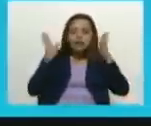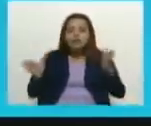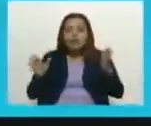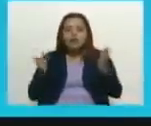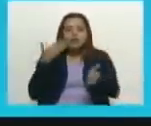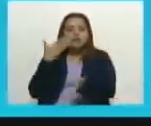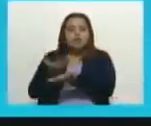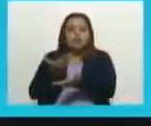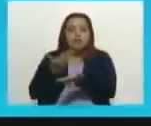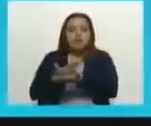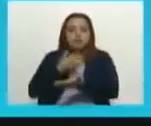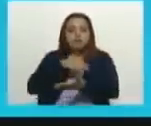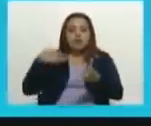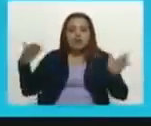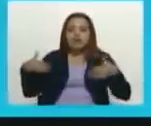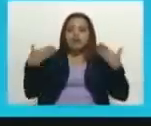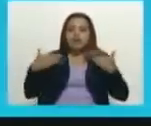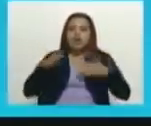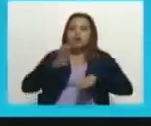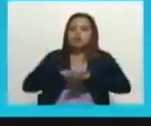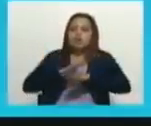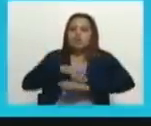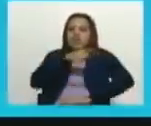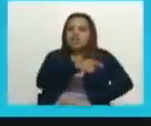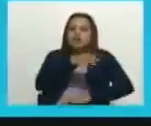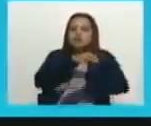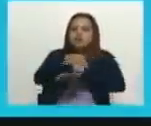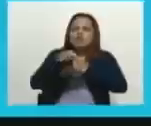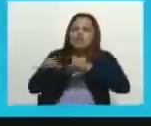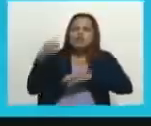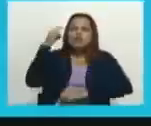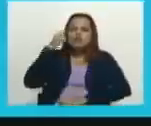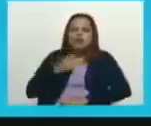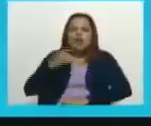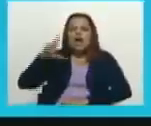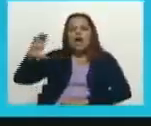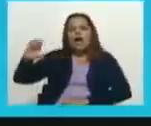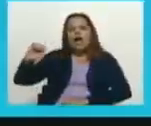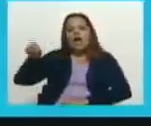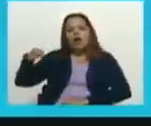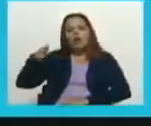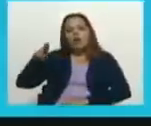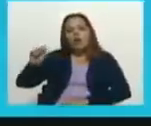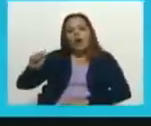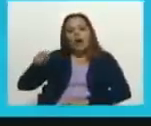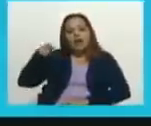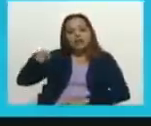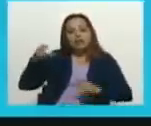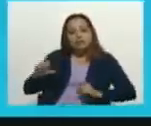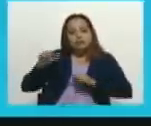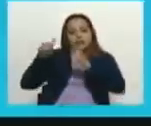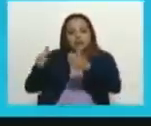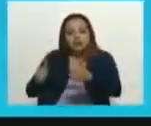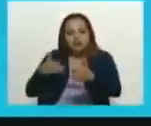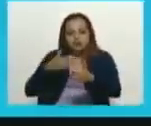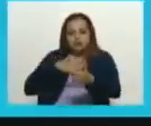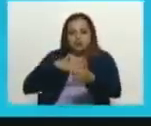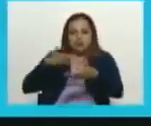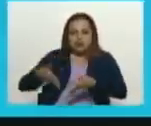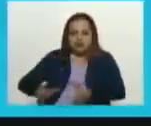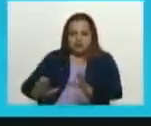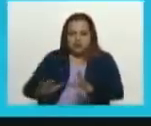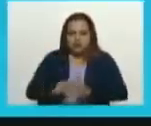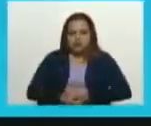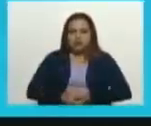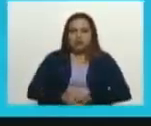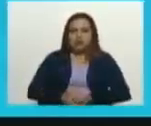muy contenta porque precisamente es el municipio Sucre y Cagua, ahí nací yo, señor presidente. Y ahí sé como